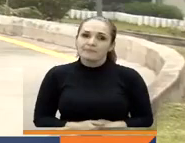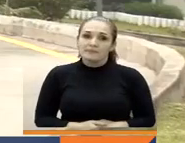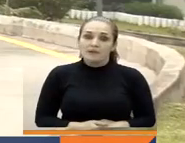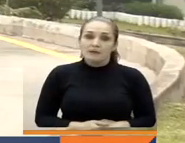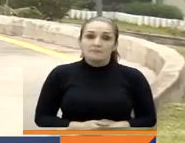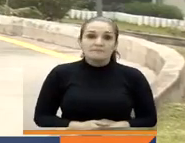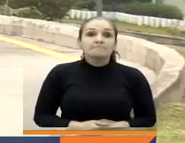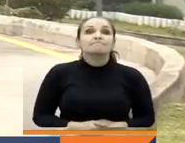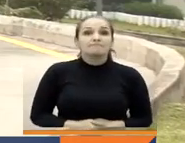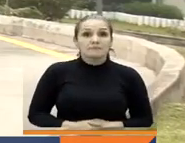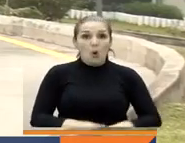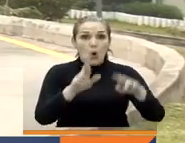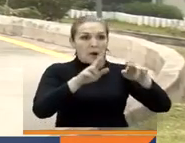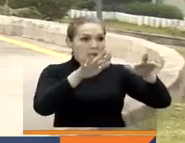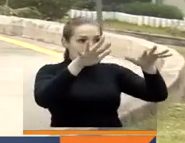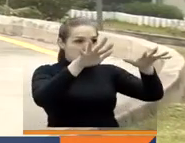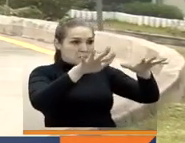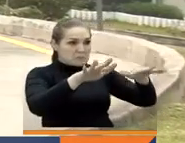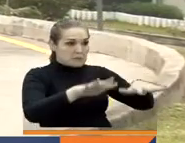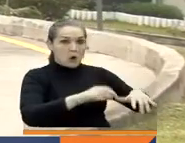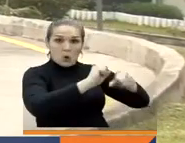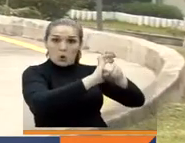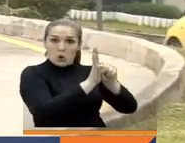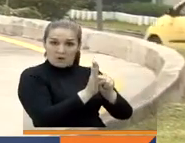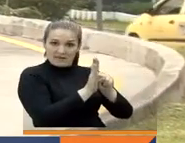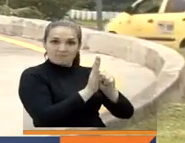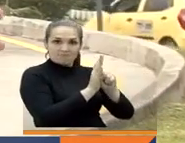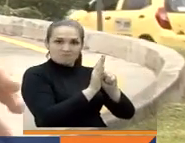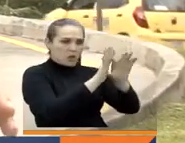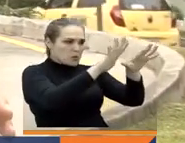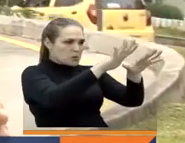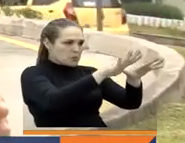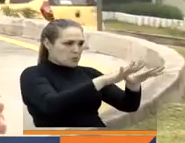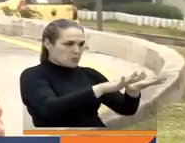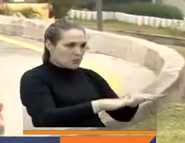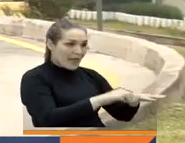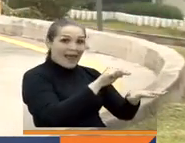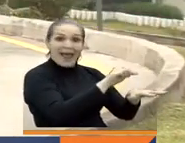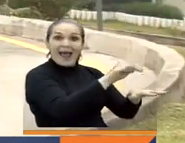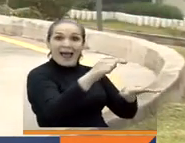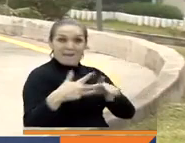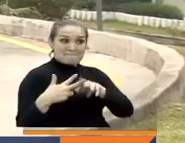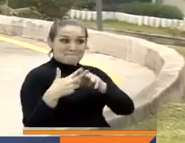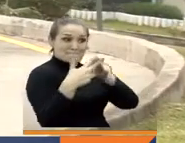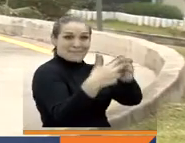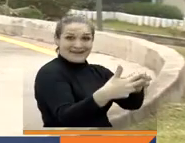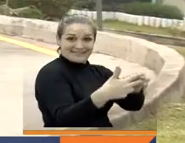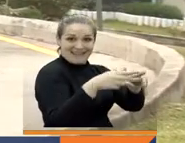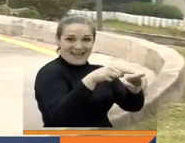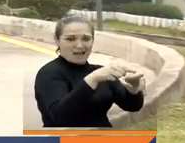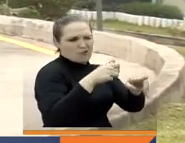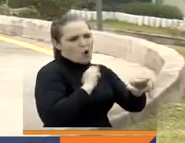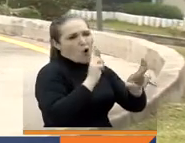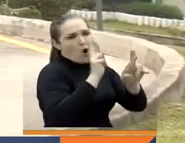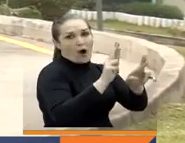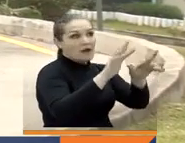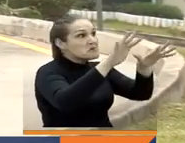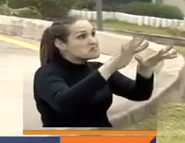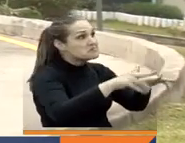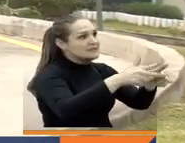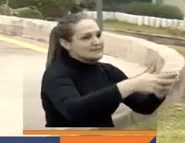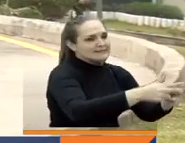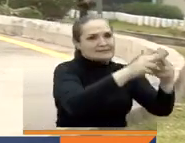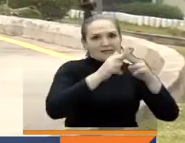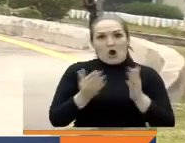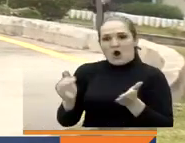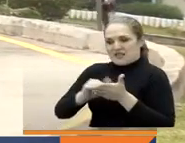en que baje la ocupación UCI en el área metropolitana de Bucaramanga, las camas que pertenecen a esta unidad de quemados puedan volver a prestar su servicio a los pacientes que lo